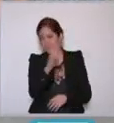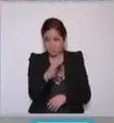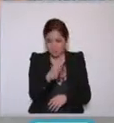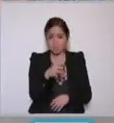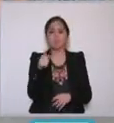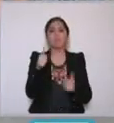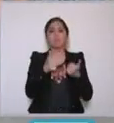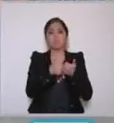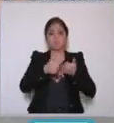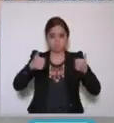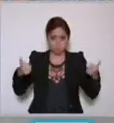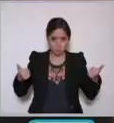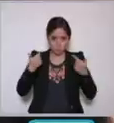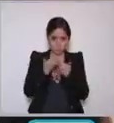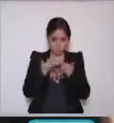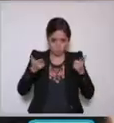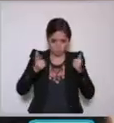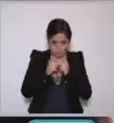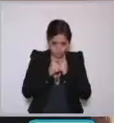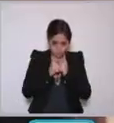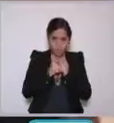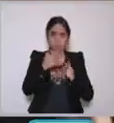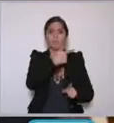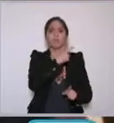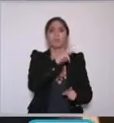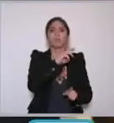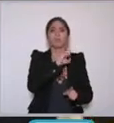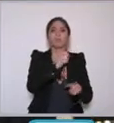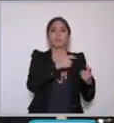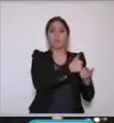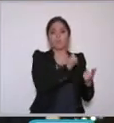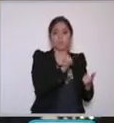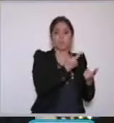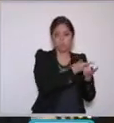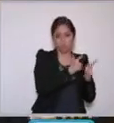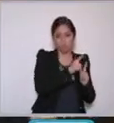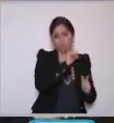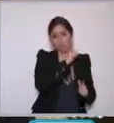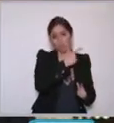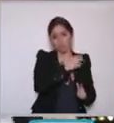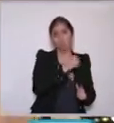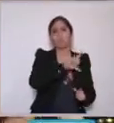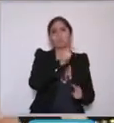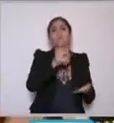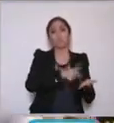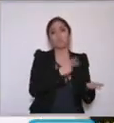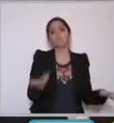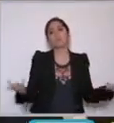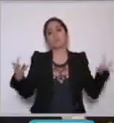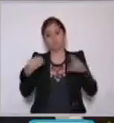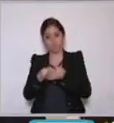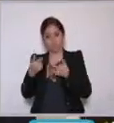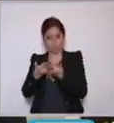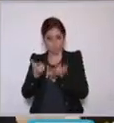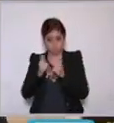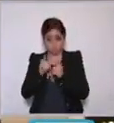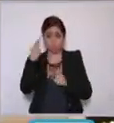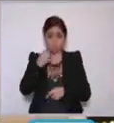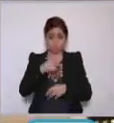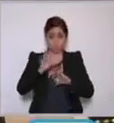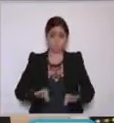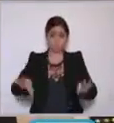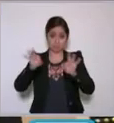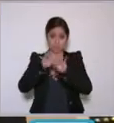se separan, el Greñas hace Argus, luego se vuelven a juntar, pero bueno, dejan una huella muy importante